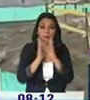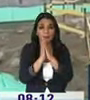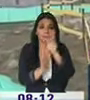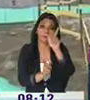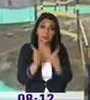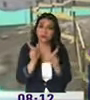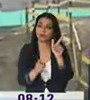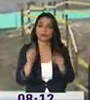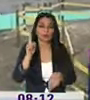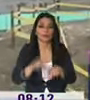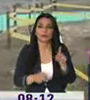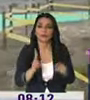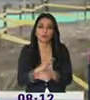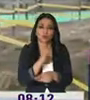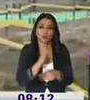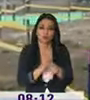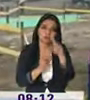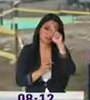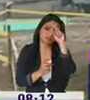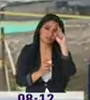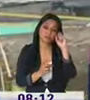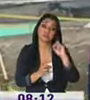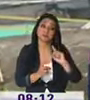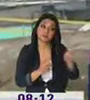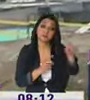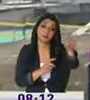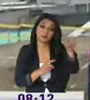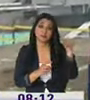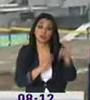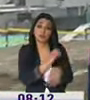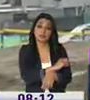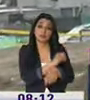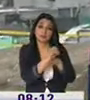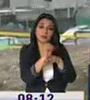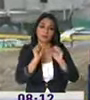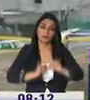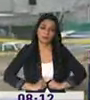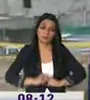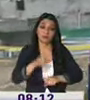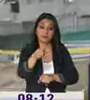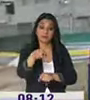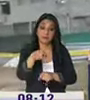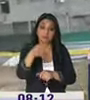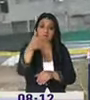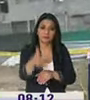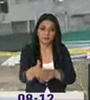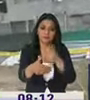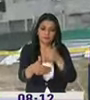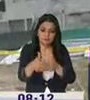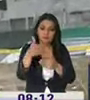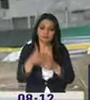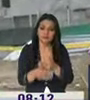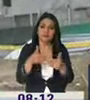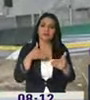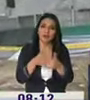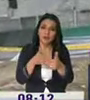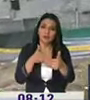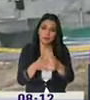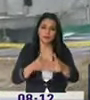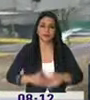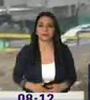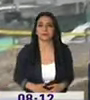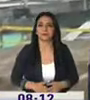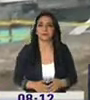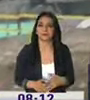los conductores que utilicen la Córdoba Galarza y eviten molestias, demoras que van a existir evidentemente en este tramo de construcción.